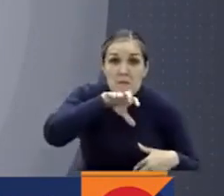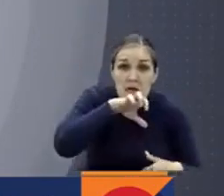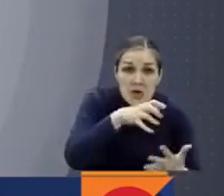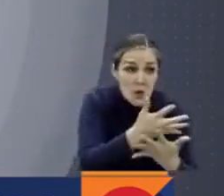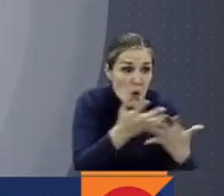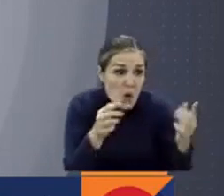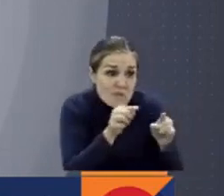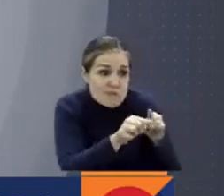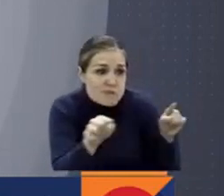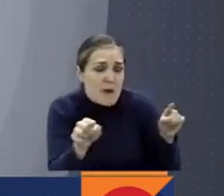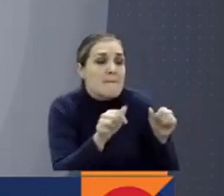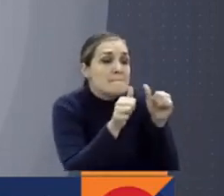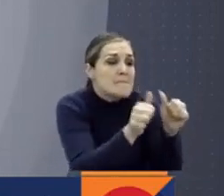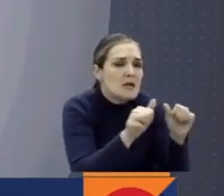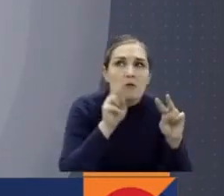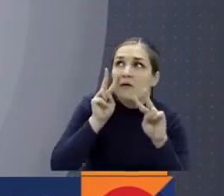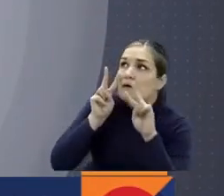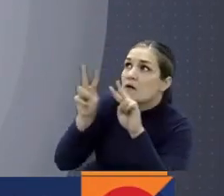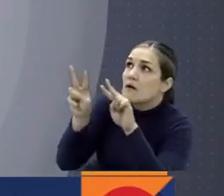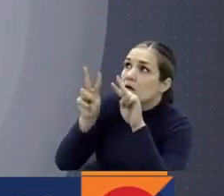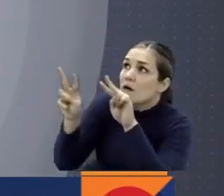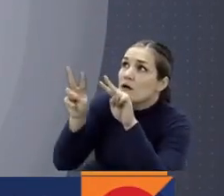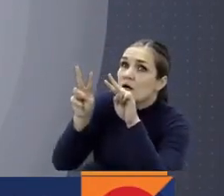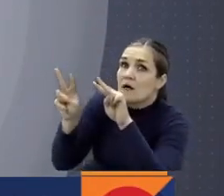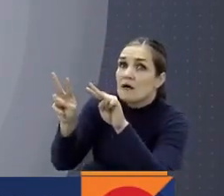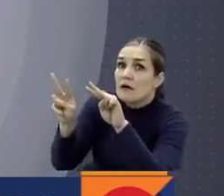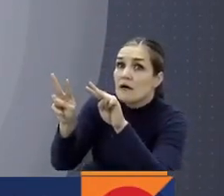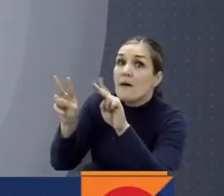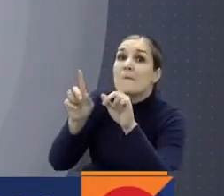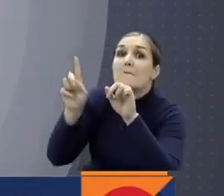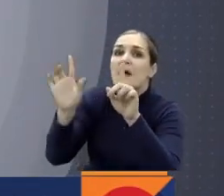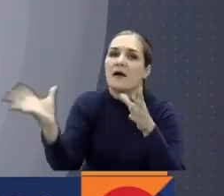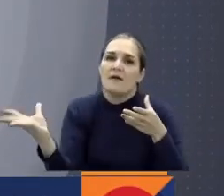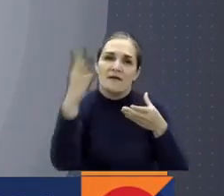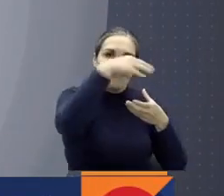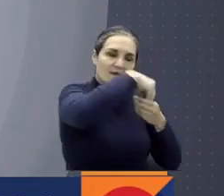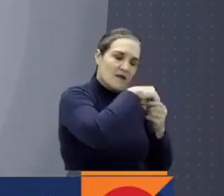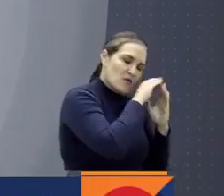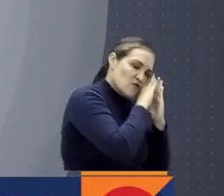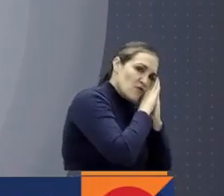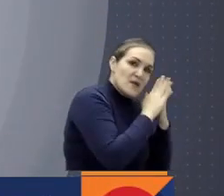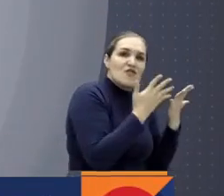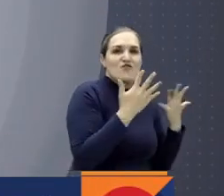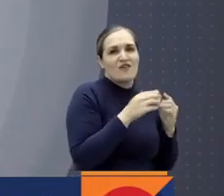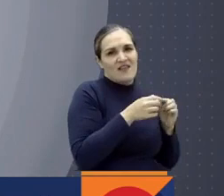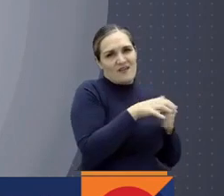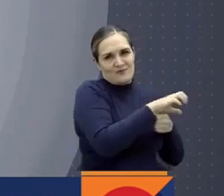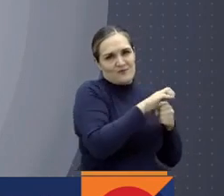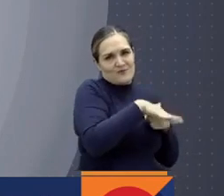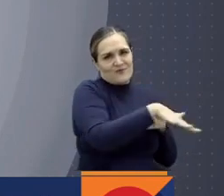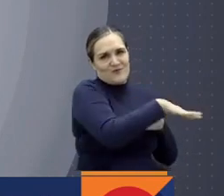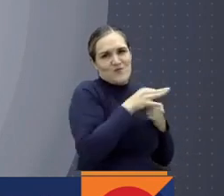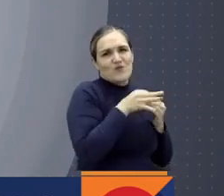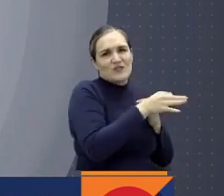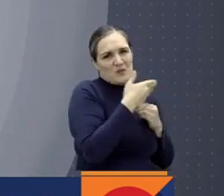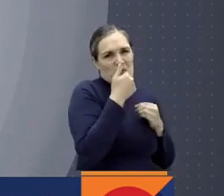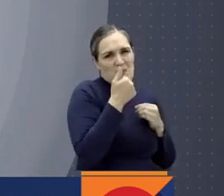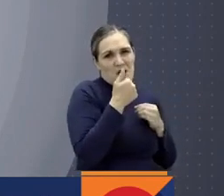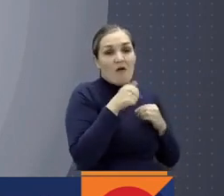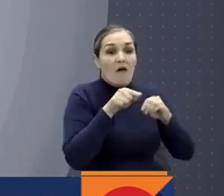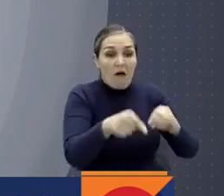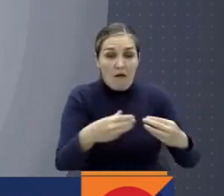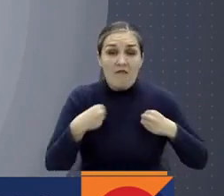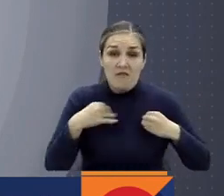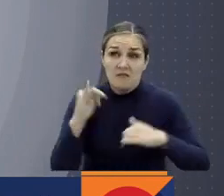mismos podrán hacer vigilancia en horas diurnas, pero pernoctar en el casco urbano. Estamos disponiendo la posibilidad de traslado también